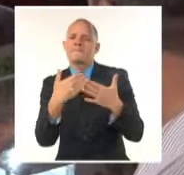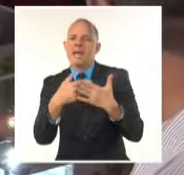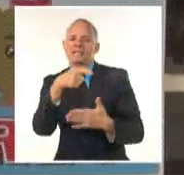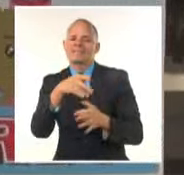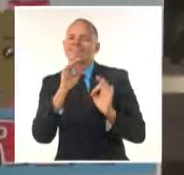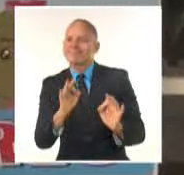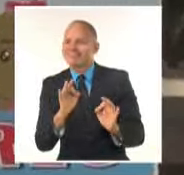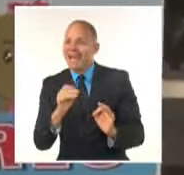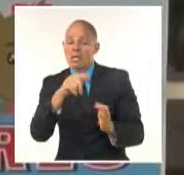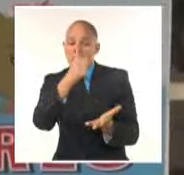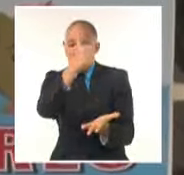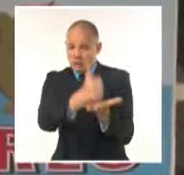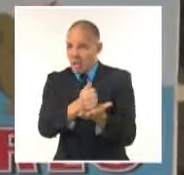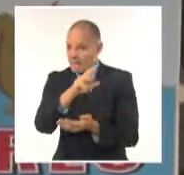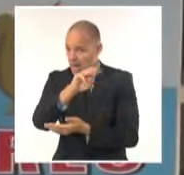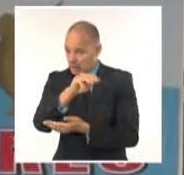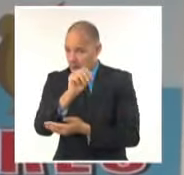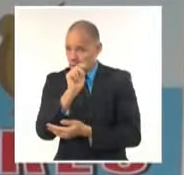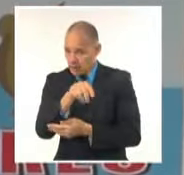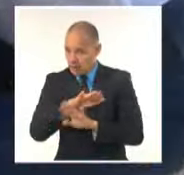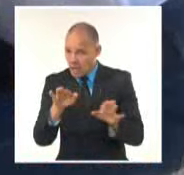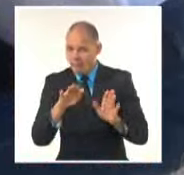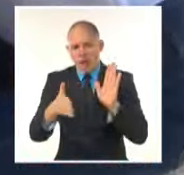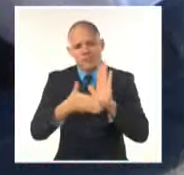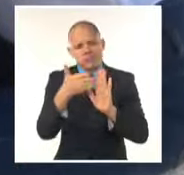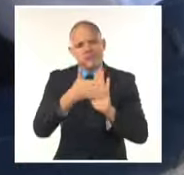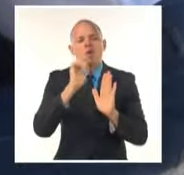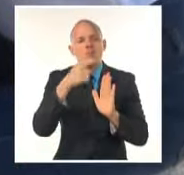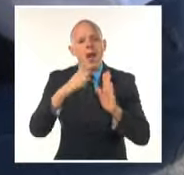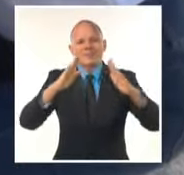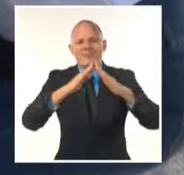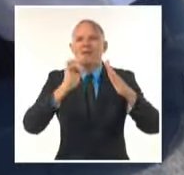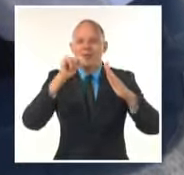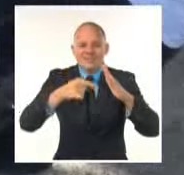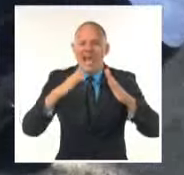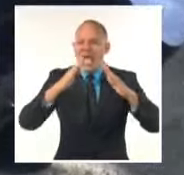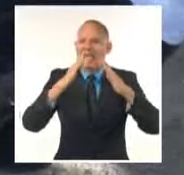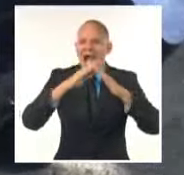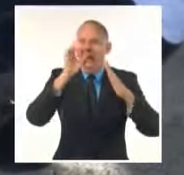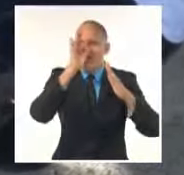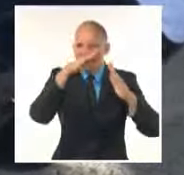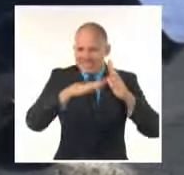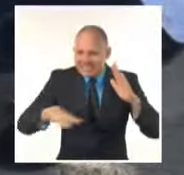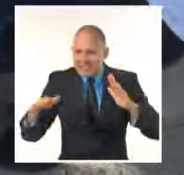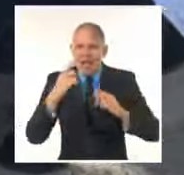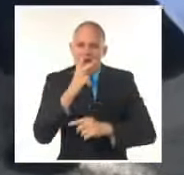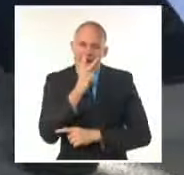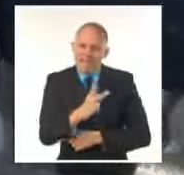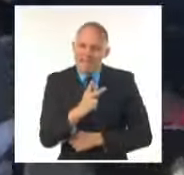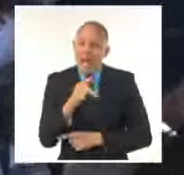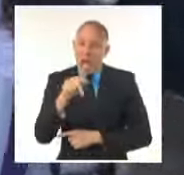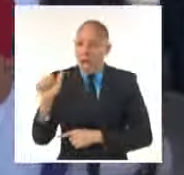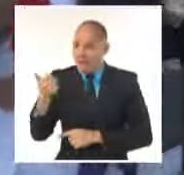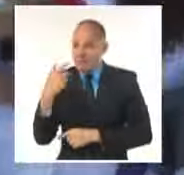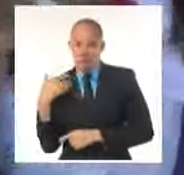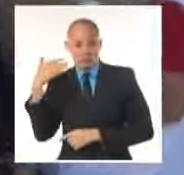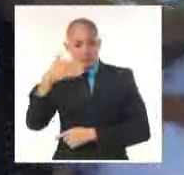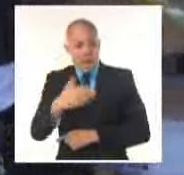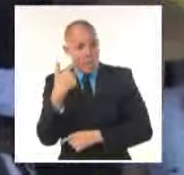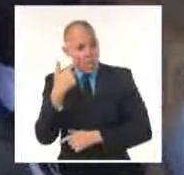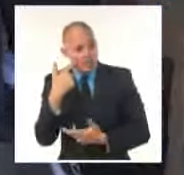cabecera municipal de Mayarí, construyó una casita infantil, institución educativa a la que también llegó Díaz-Canel, quien presenció el homenaje que los